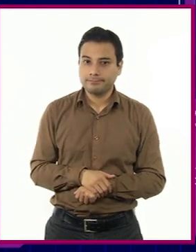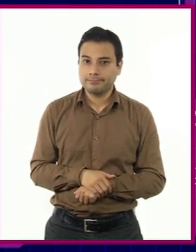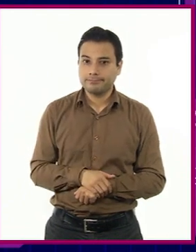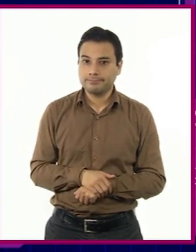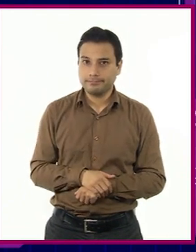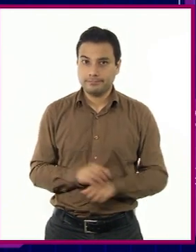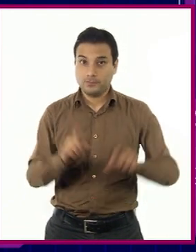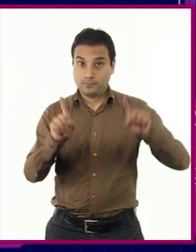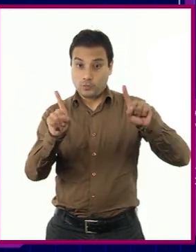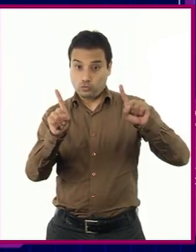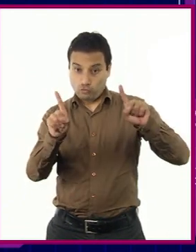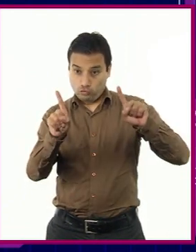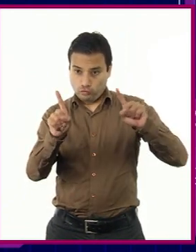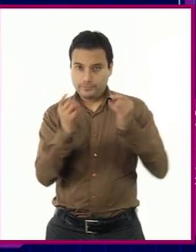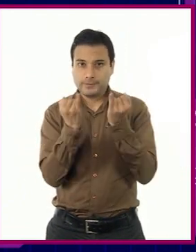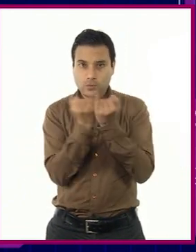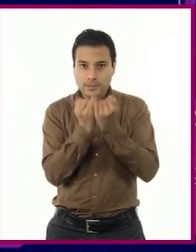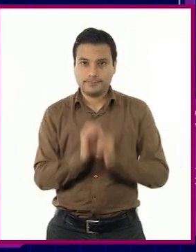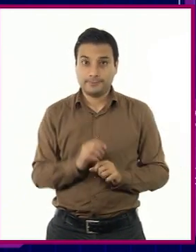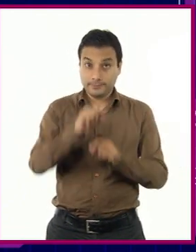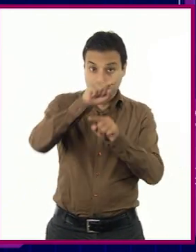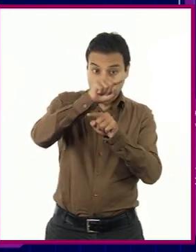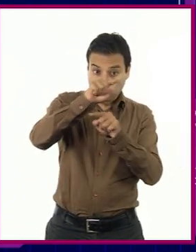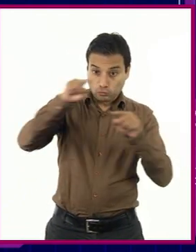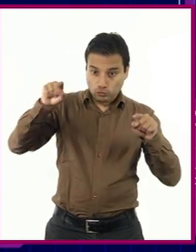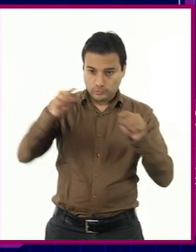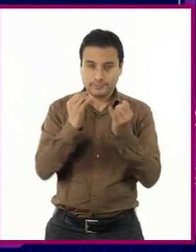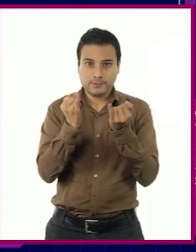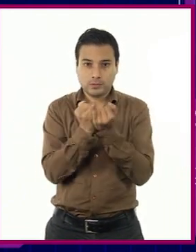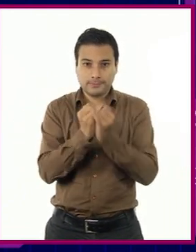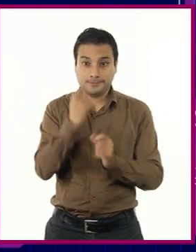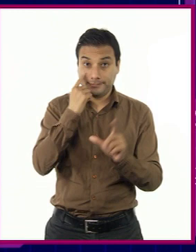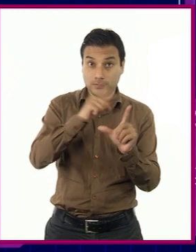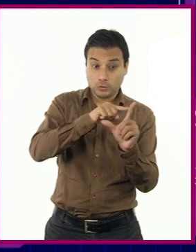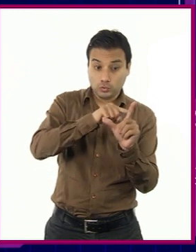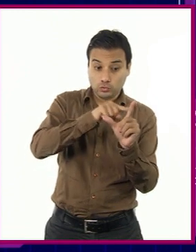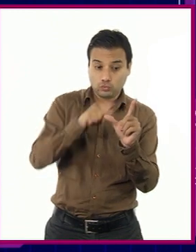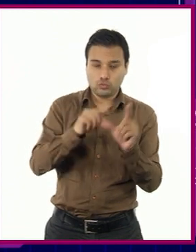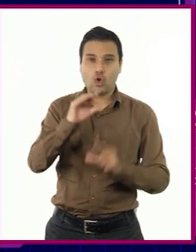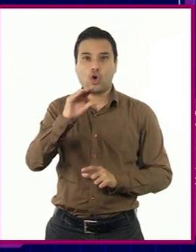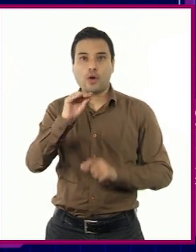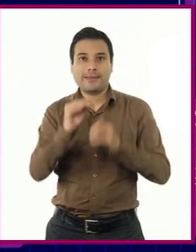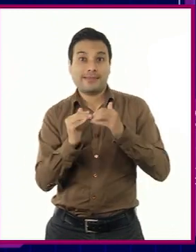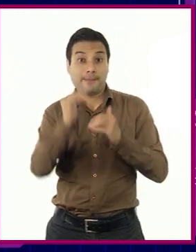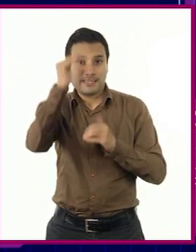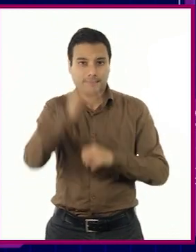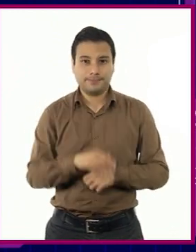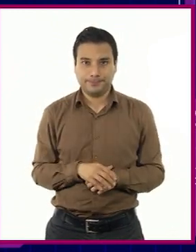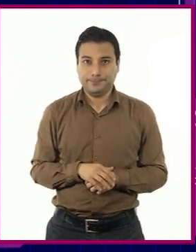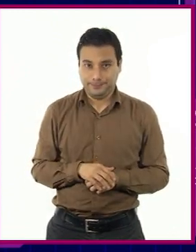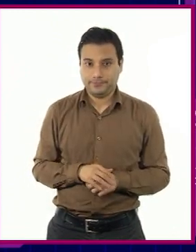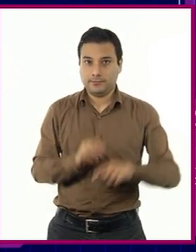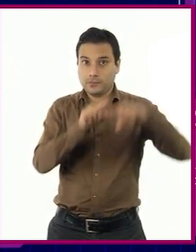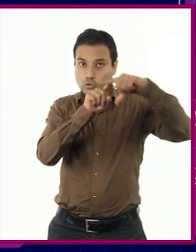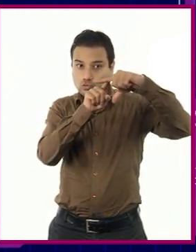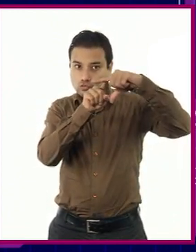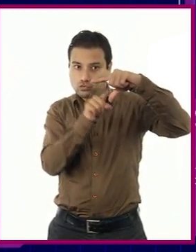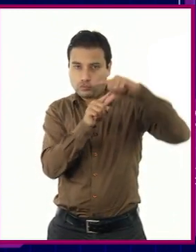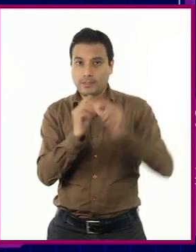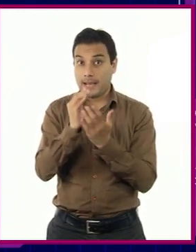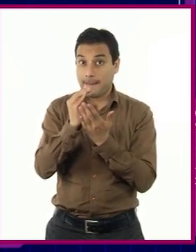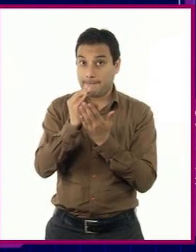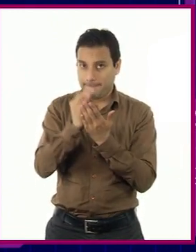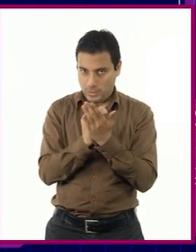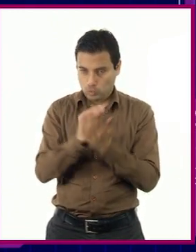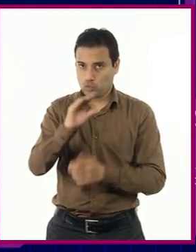pares de lados iguales, 2 ángulos obtusos mayores de 90 grados y 2 ángulos agudos,